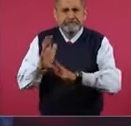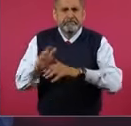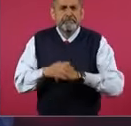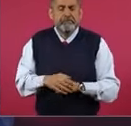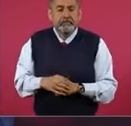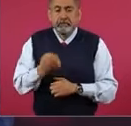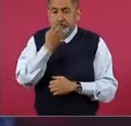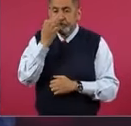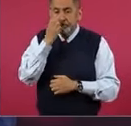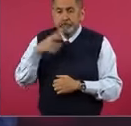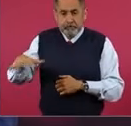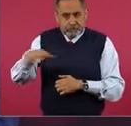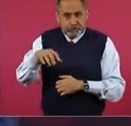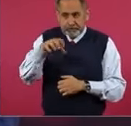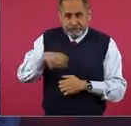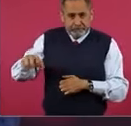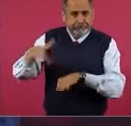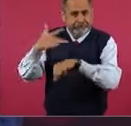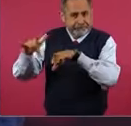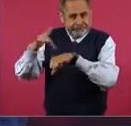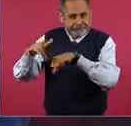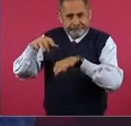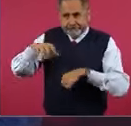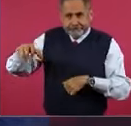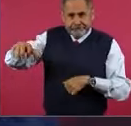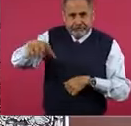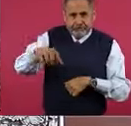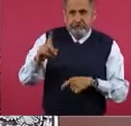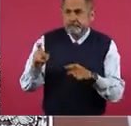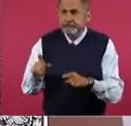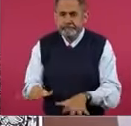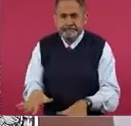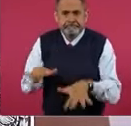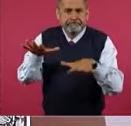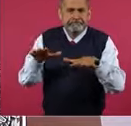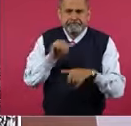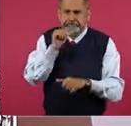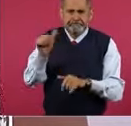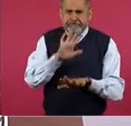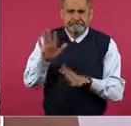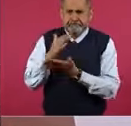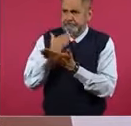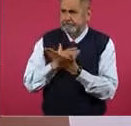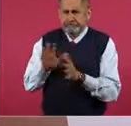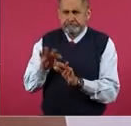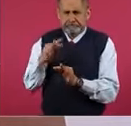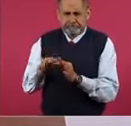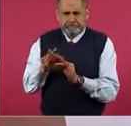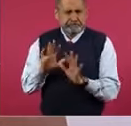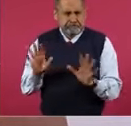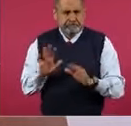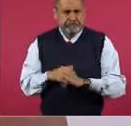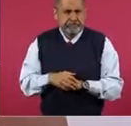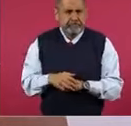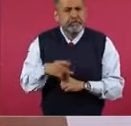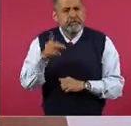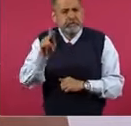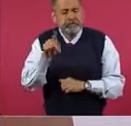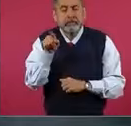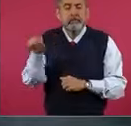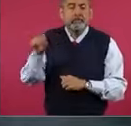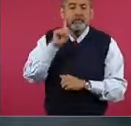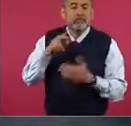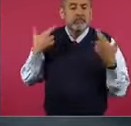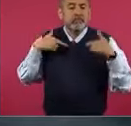Unidos comparten un tratado comercial, este no autoriza injerencias en cuestiones soberanas de México. Según López Obrador, el tratado busca fomentar